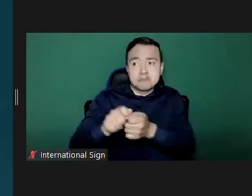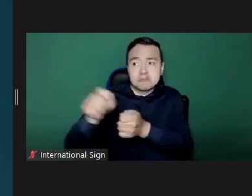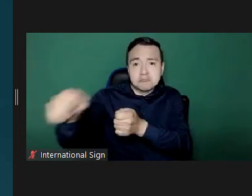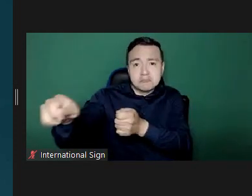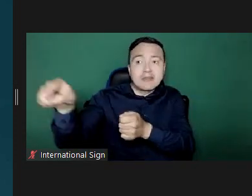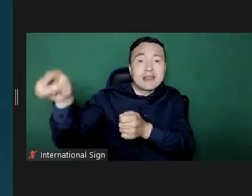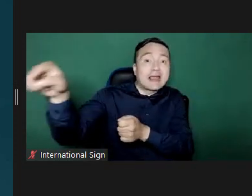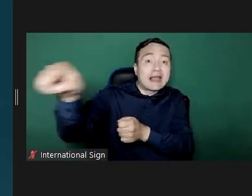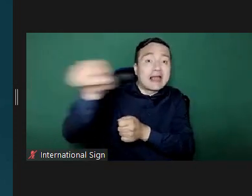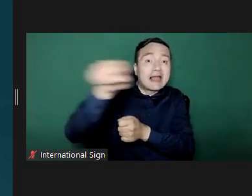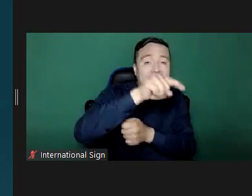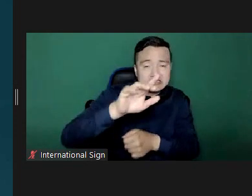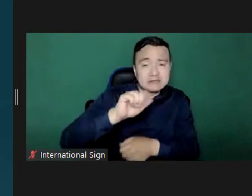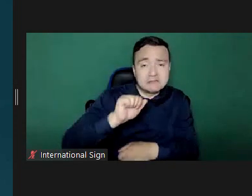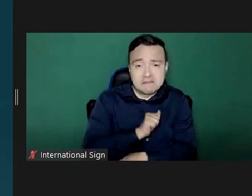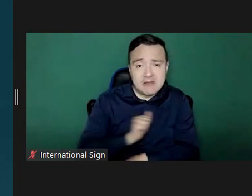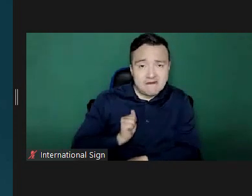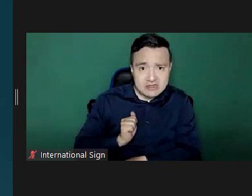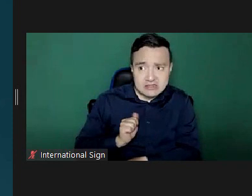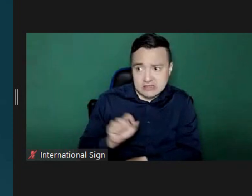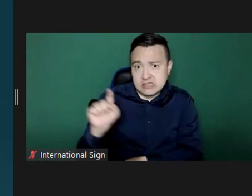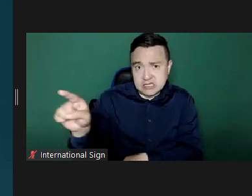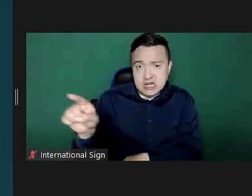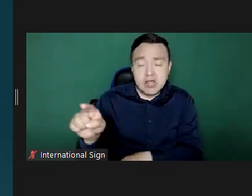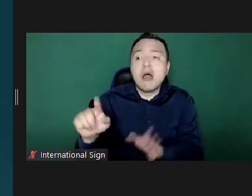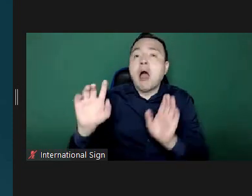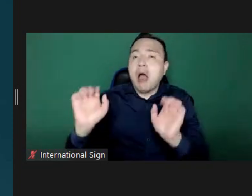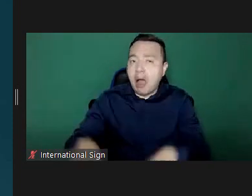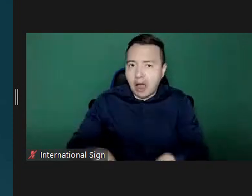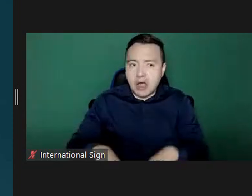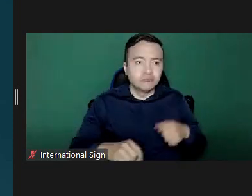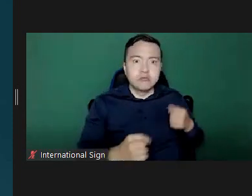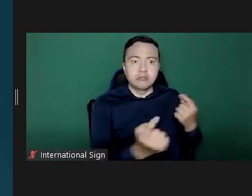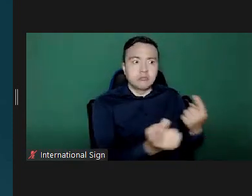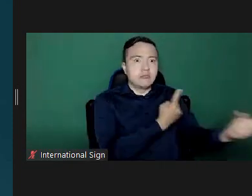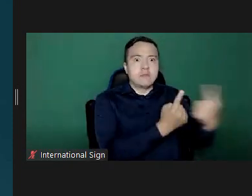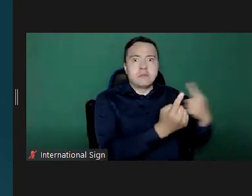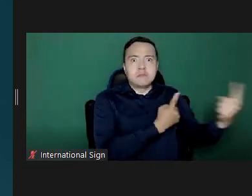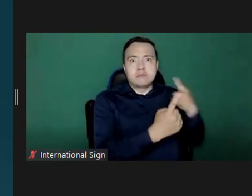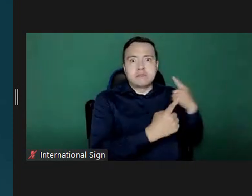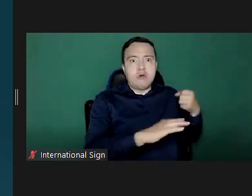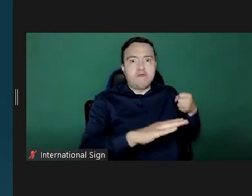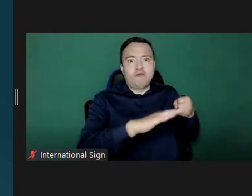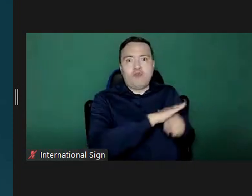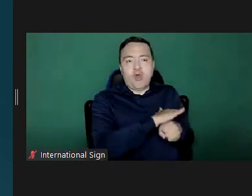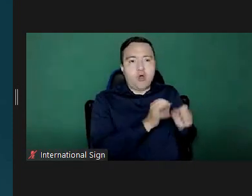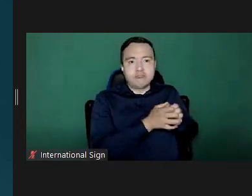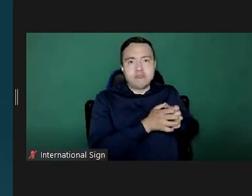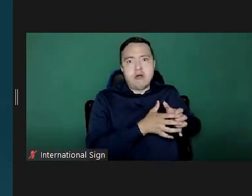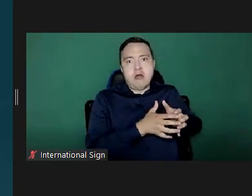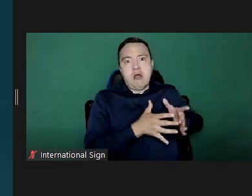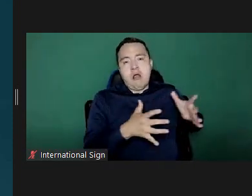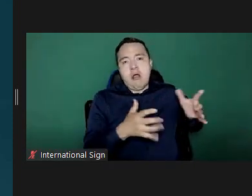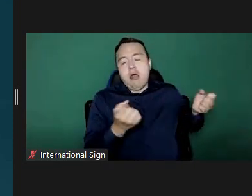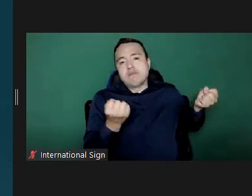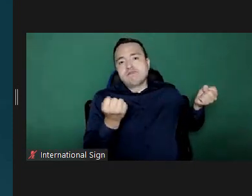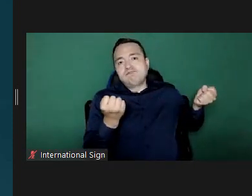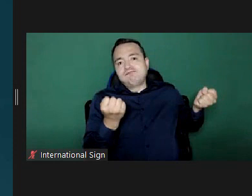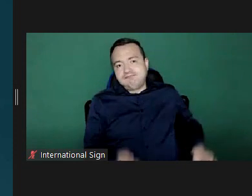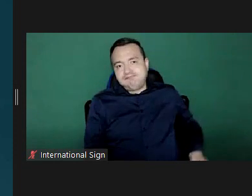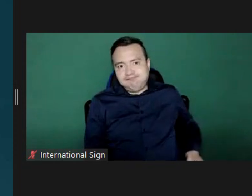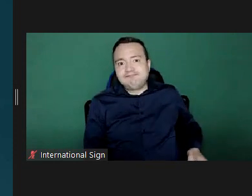prácticas privadas y así podemos desahogar un poco la carga de trabajo que existía